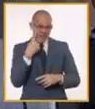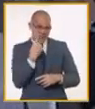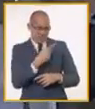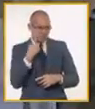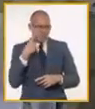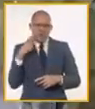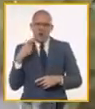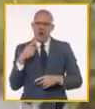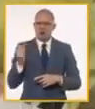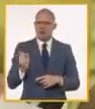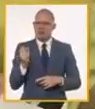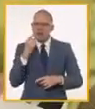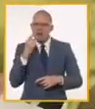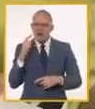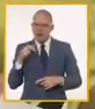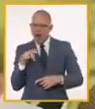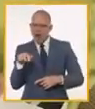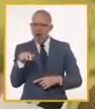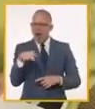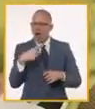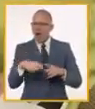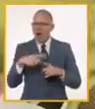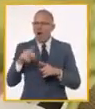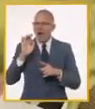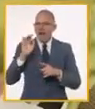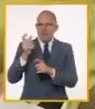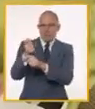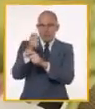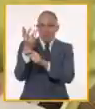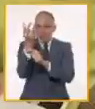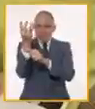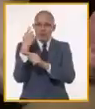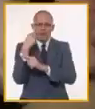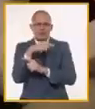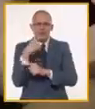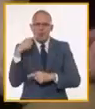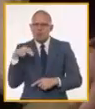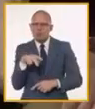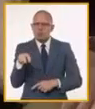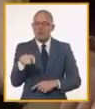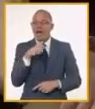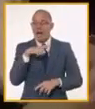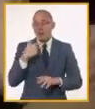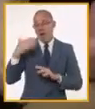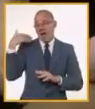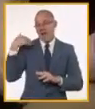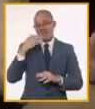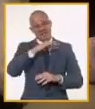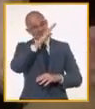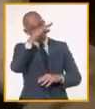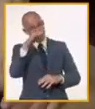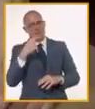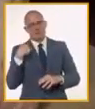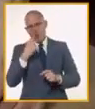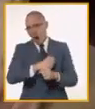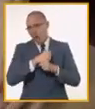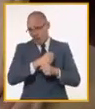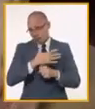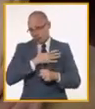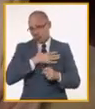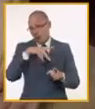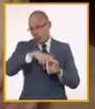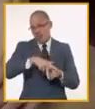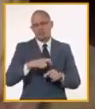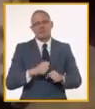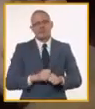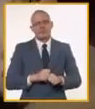No, yo no tengo problema. Infanta y caminar a una velocidad. Yo una vez le presté un caballo a uno allá en la sierra, ya que estaba un tipo que tenía problemas